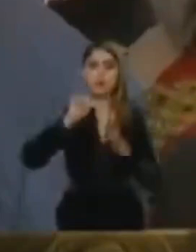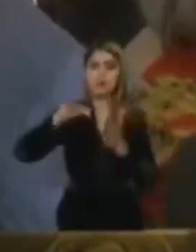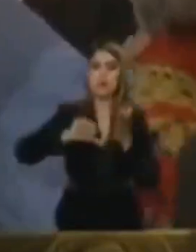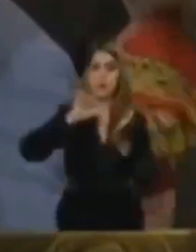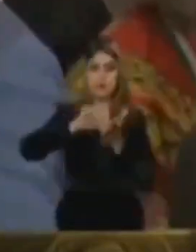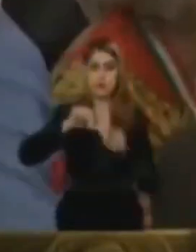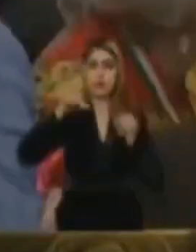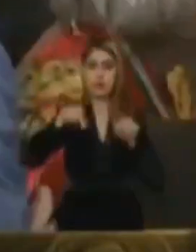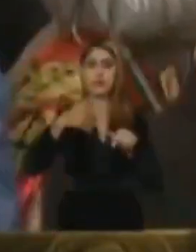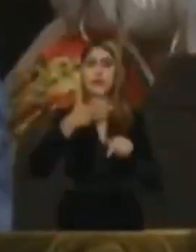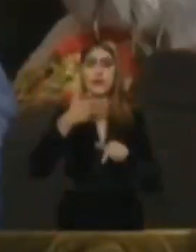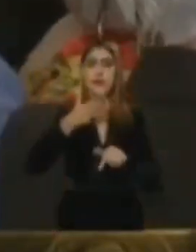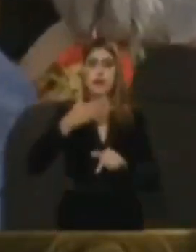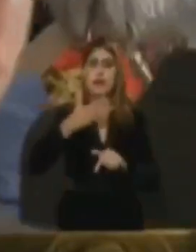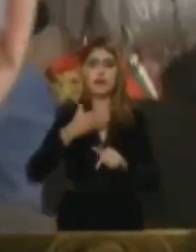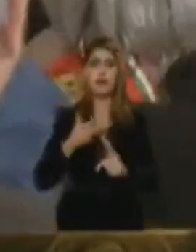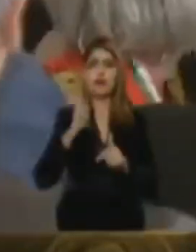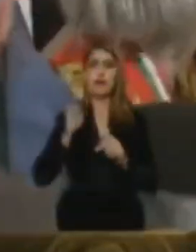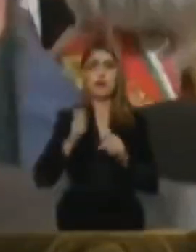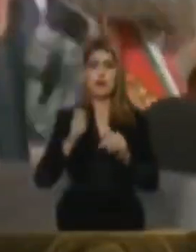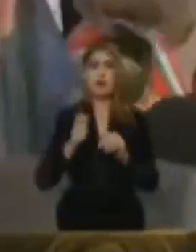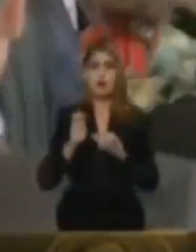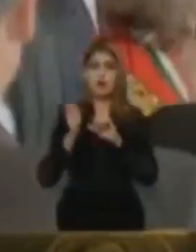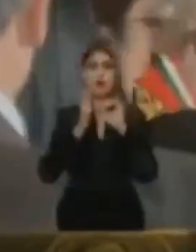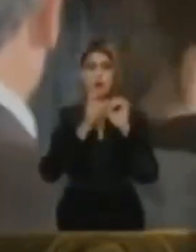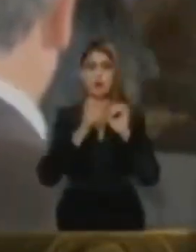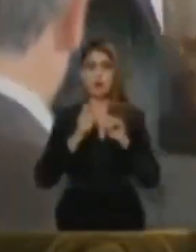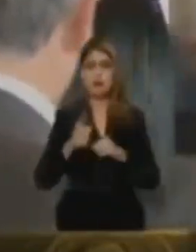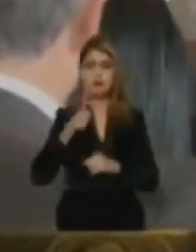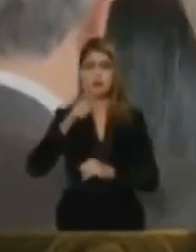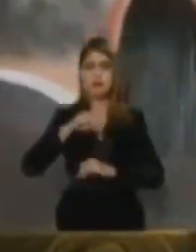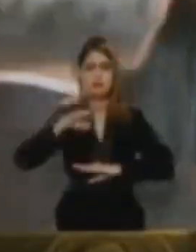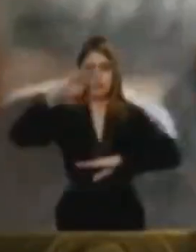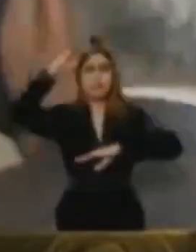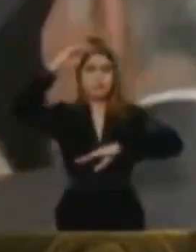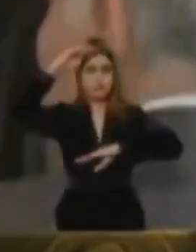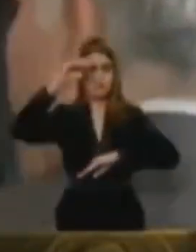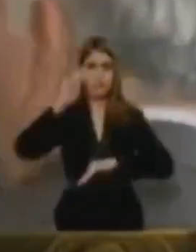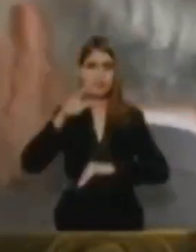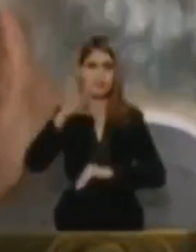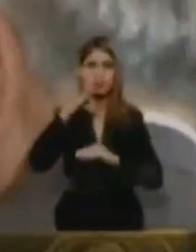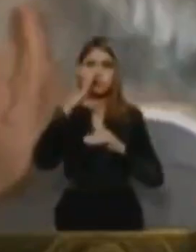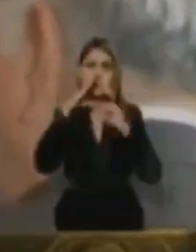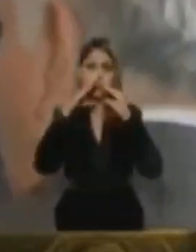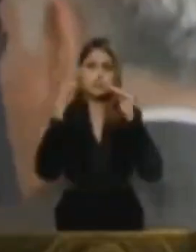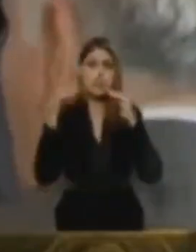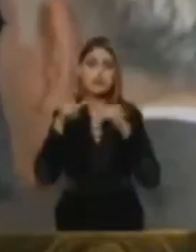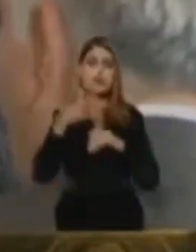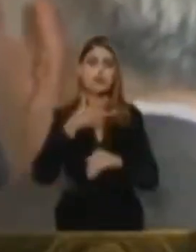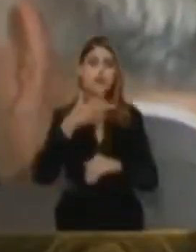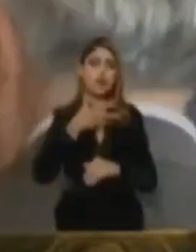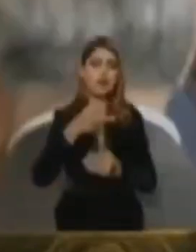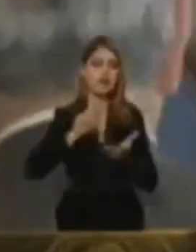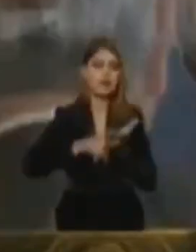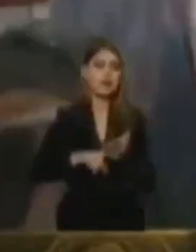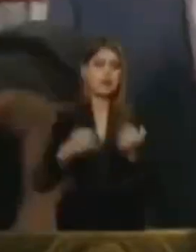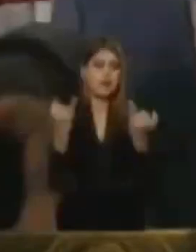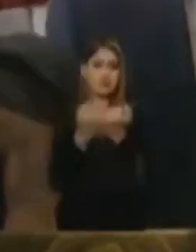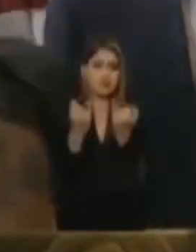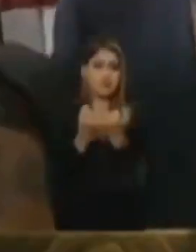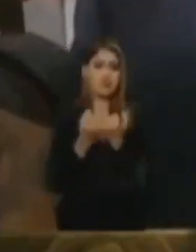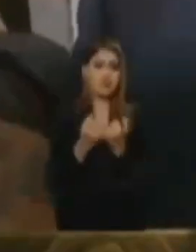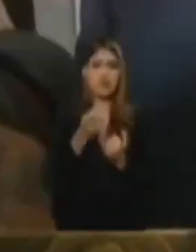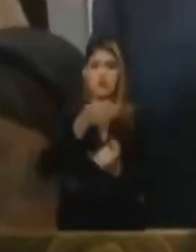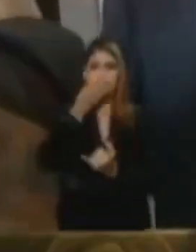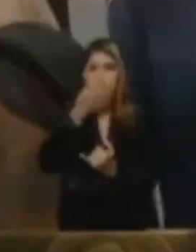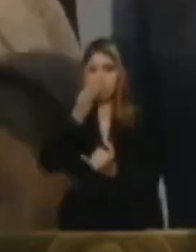la estatua de don Belisario Domínguez, una ofrenda floral que acompaña también este lugar emblemático